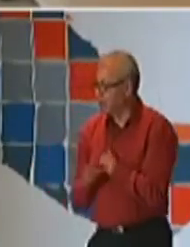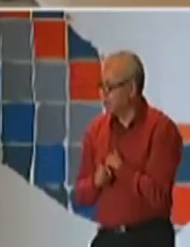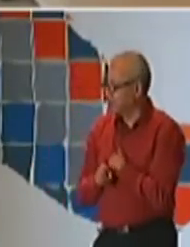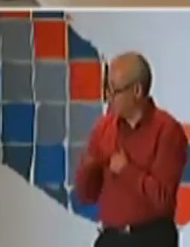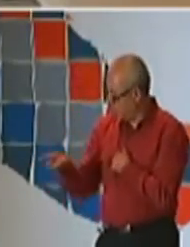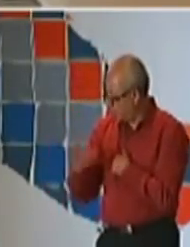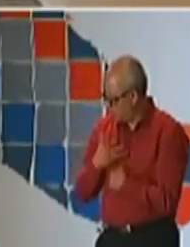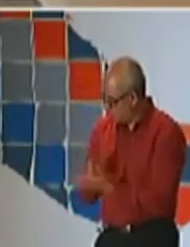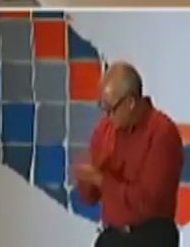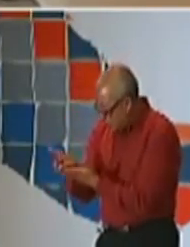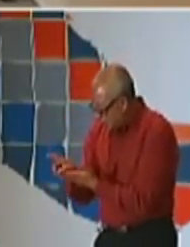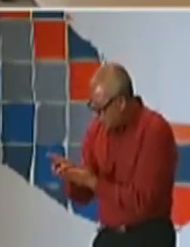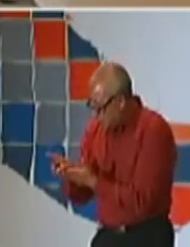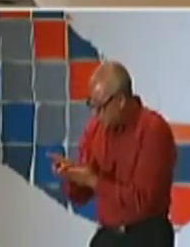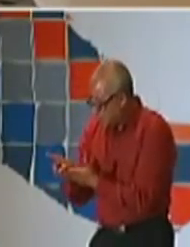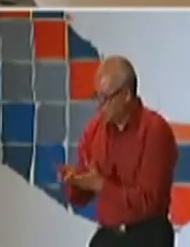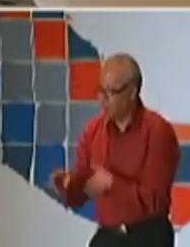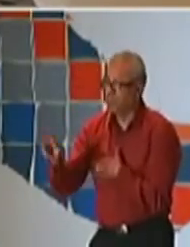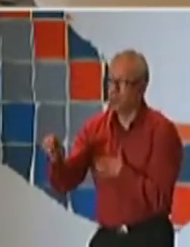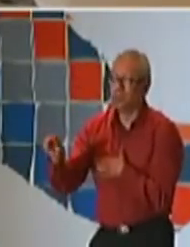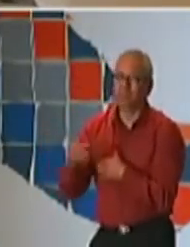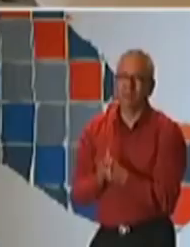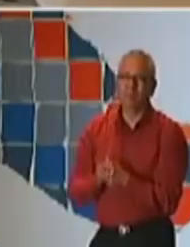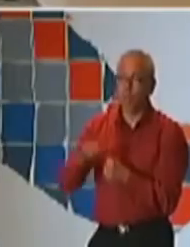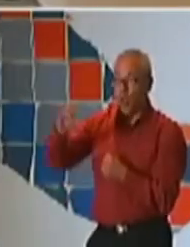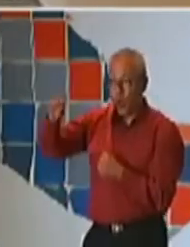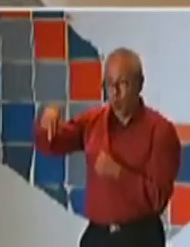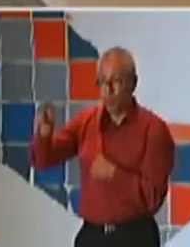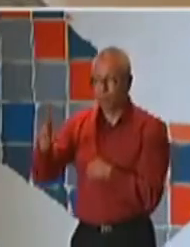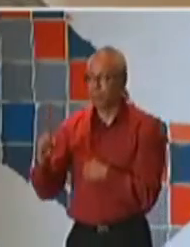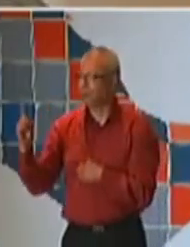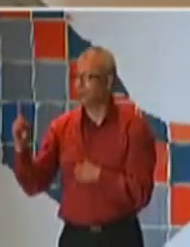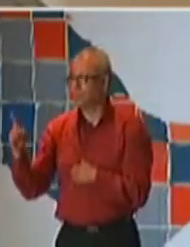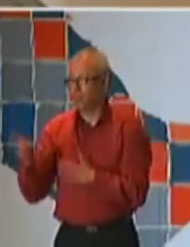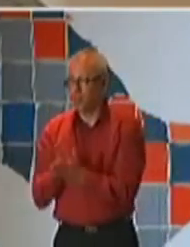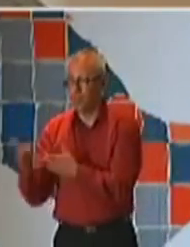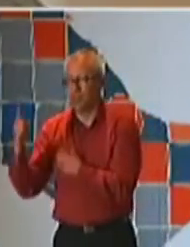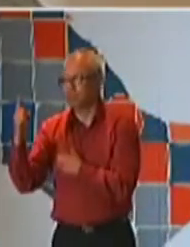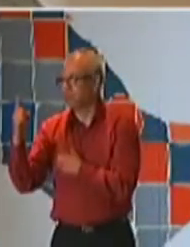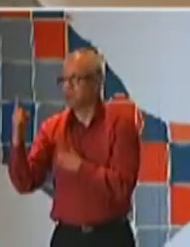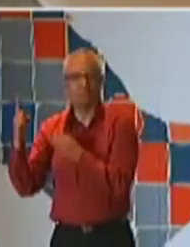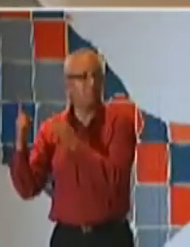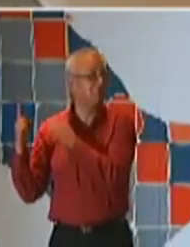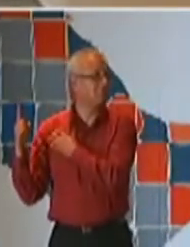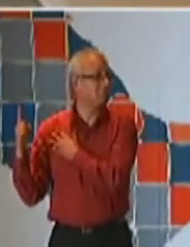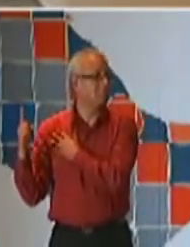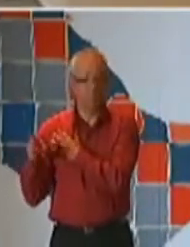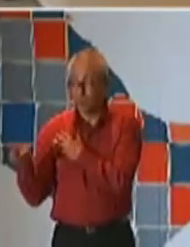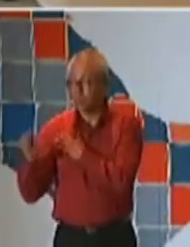Humanos proclamados por las Naciones Unidas la libertad de asociación